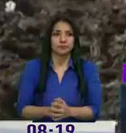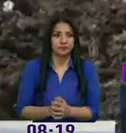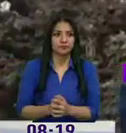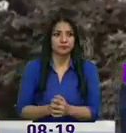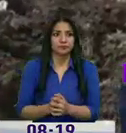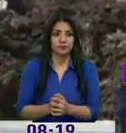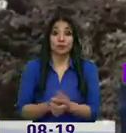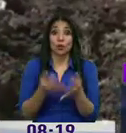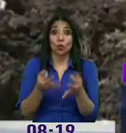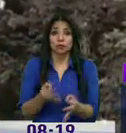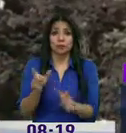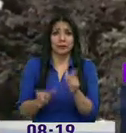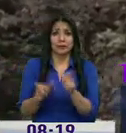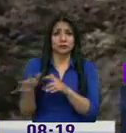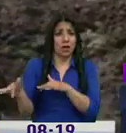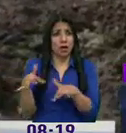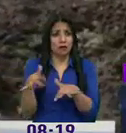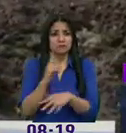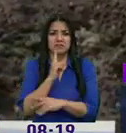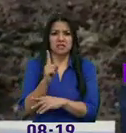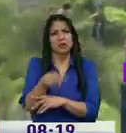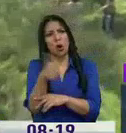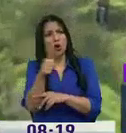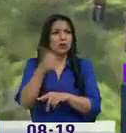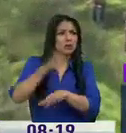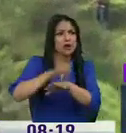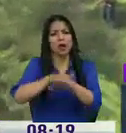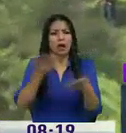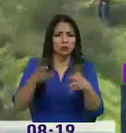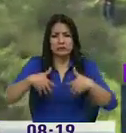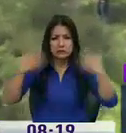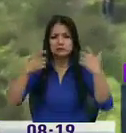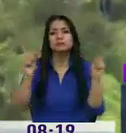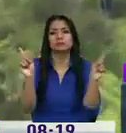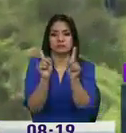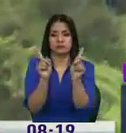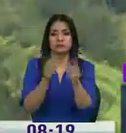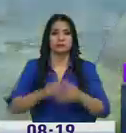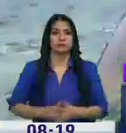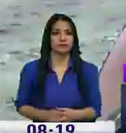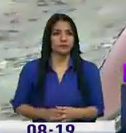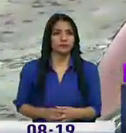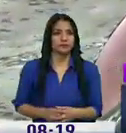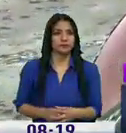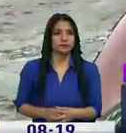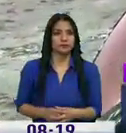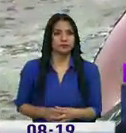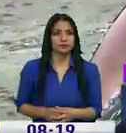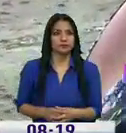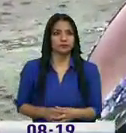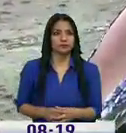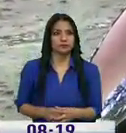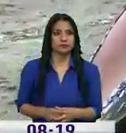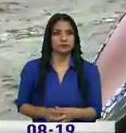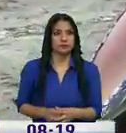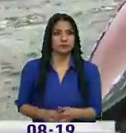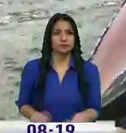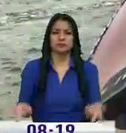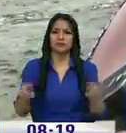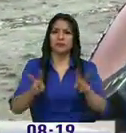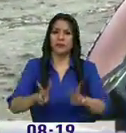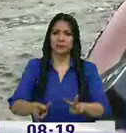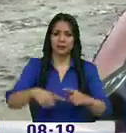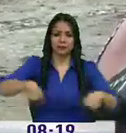de ese día los moradores de ese barrio aducían otras razones. Esto es lo que señalaban. Que viven así, ellos también han hecho unos